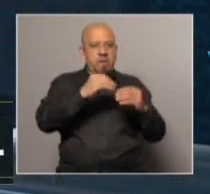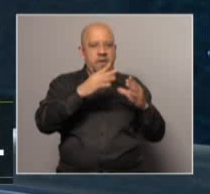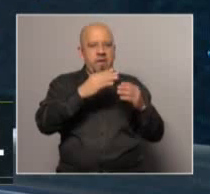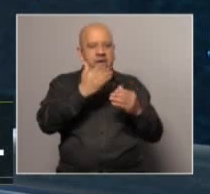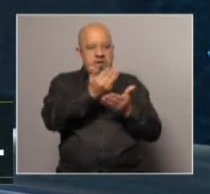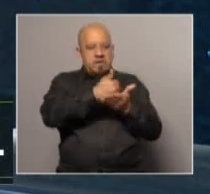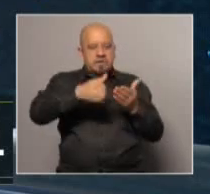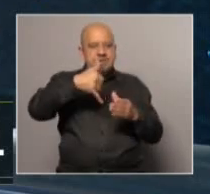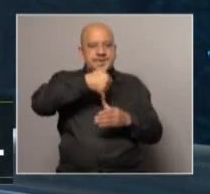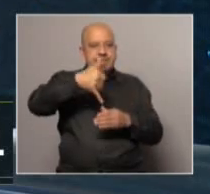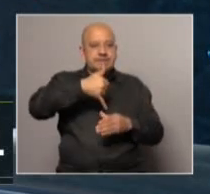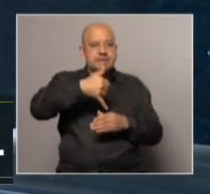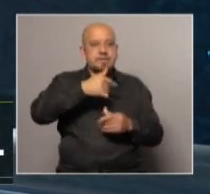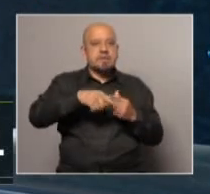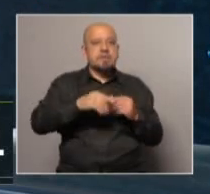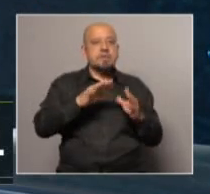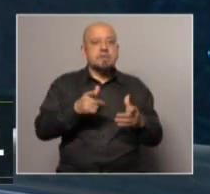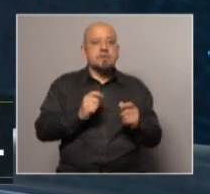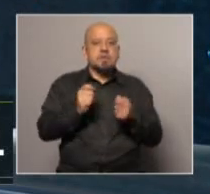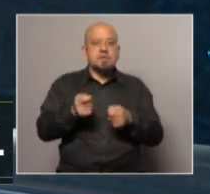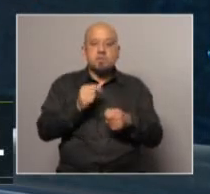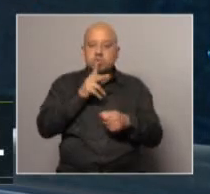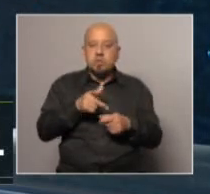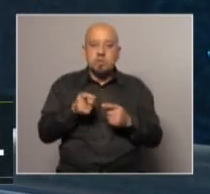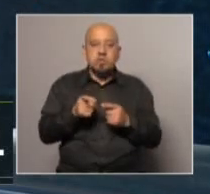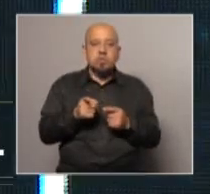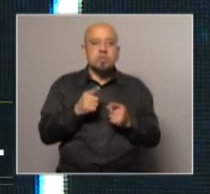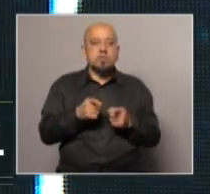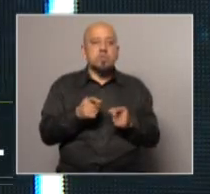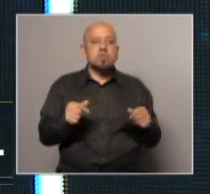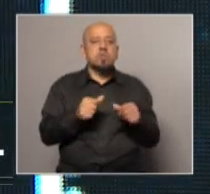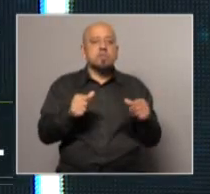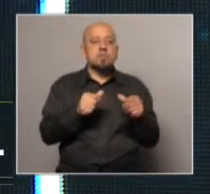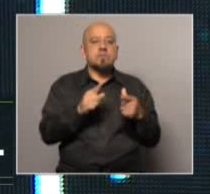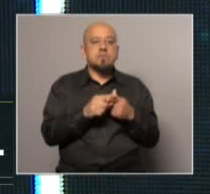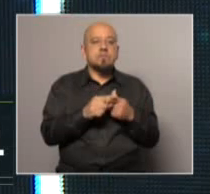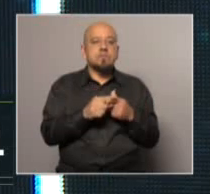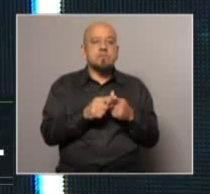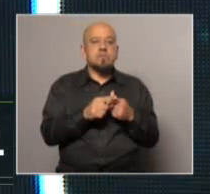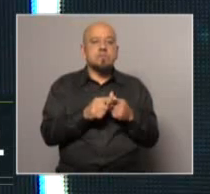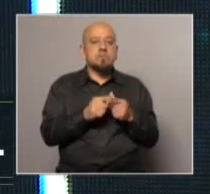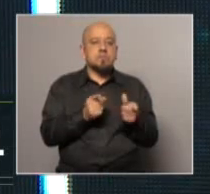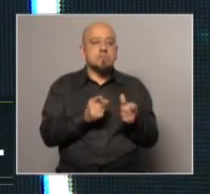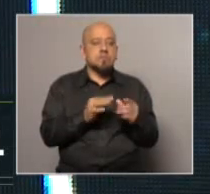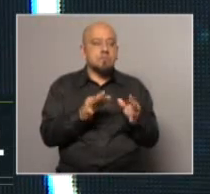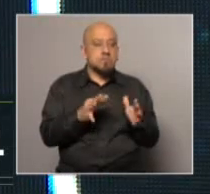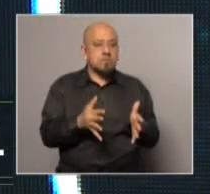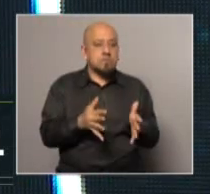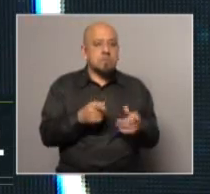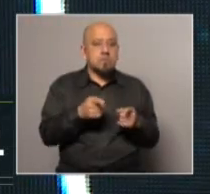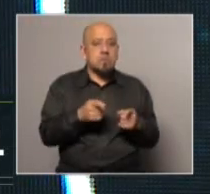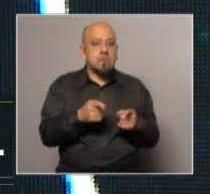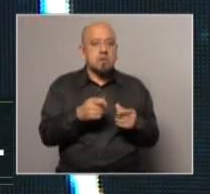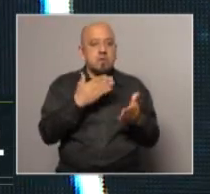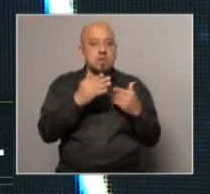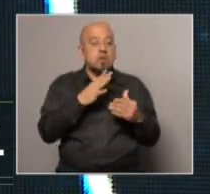del aceite y a dosificarlo y a dárselo a sus hijos. Esto lo hacen evidentemente con un riesgo, ¿no? Que es el de esto que